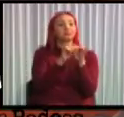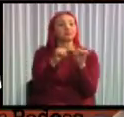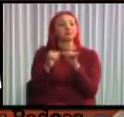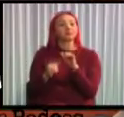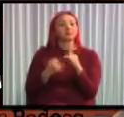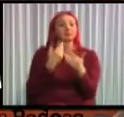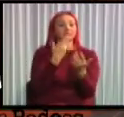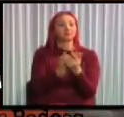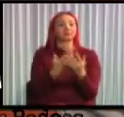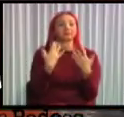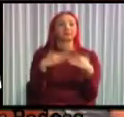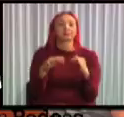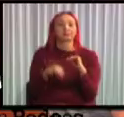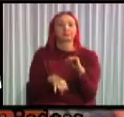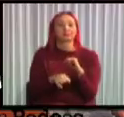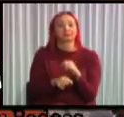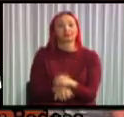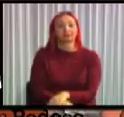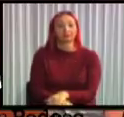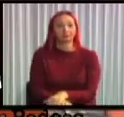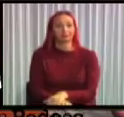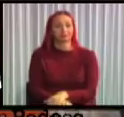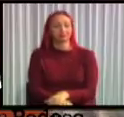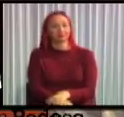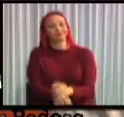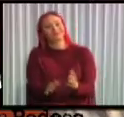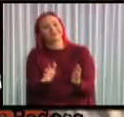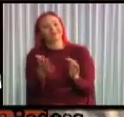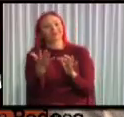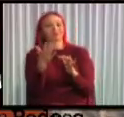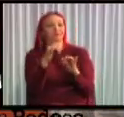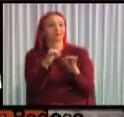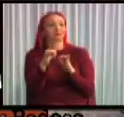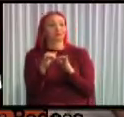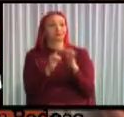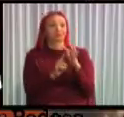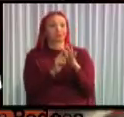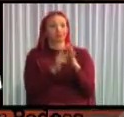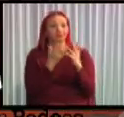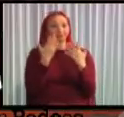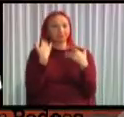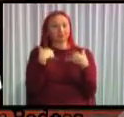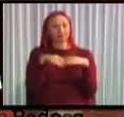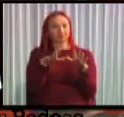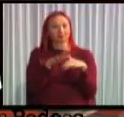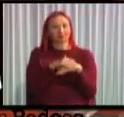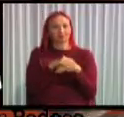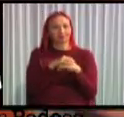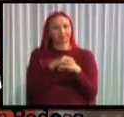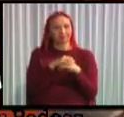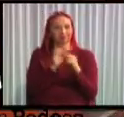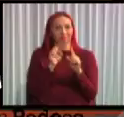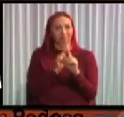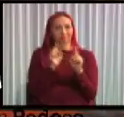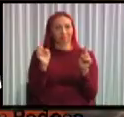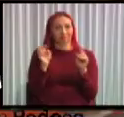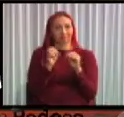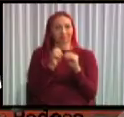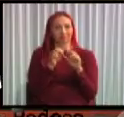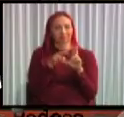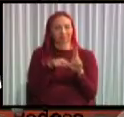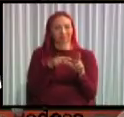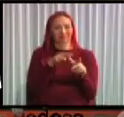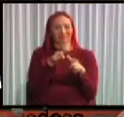jueguitos, ya le metía esos juegos que eran juegos ya diferentes, más